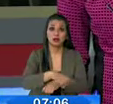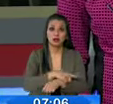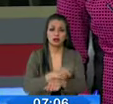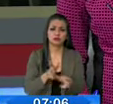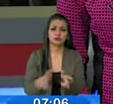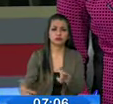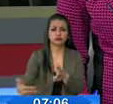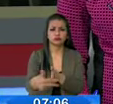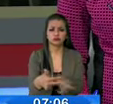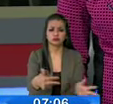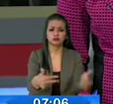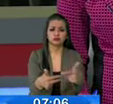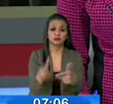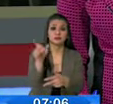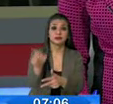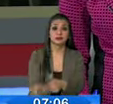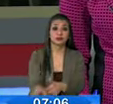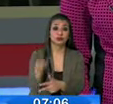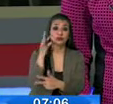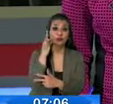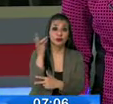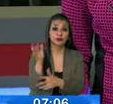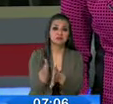interceptados mientras extorsionaban a una ciudadana.